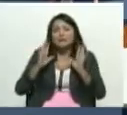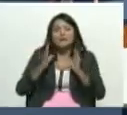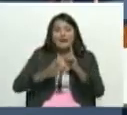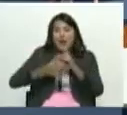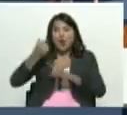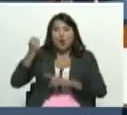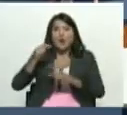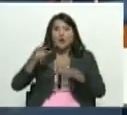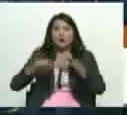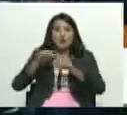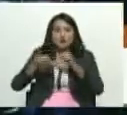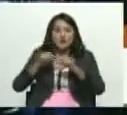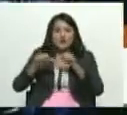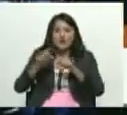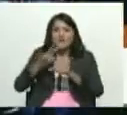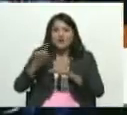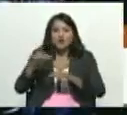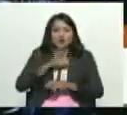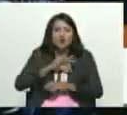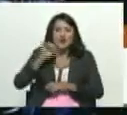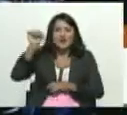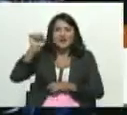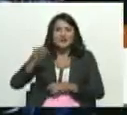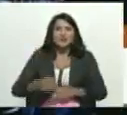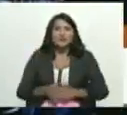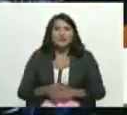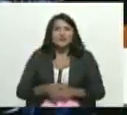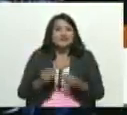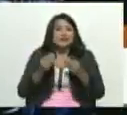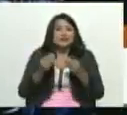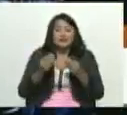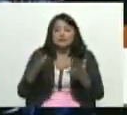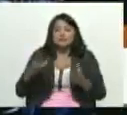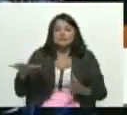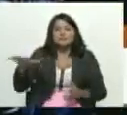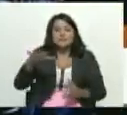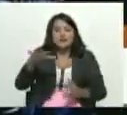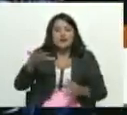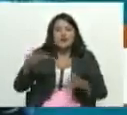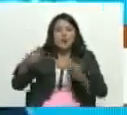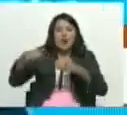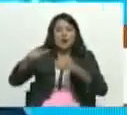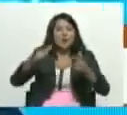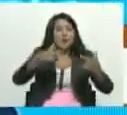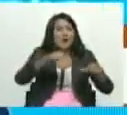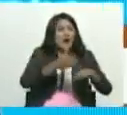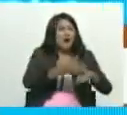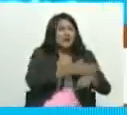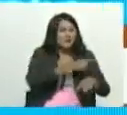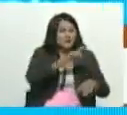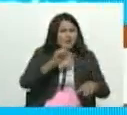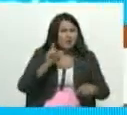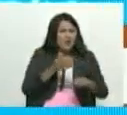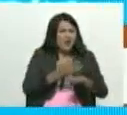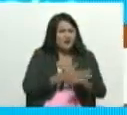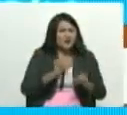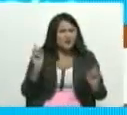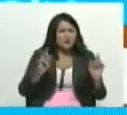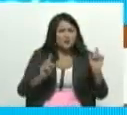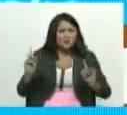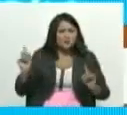en El Siglo 21 es la dimensión territorial de la que ya los compañeros de la mesa